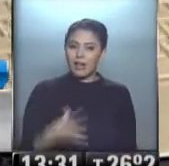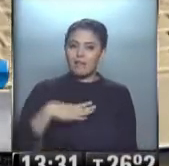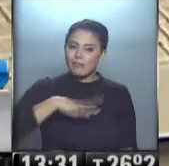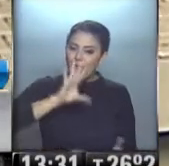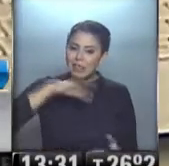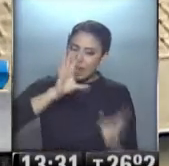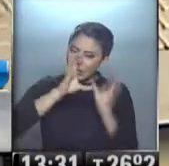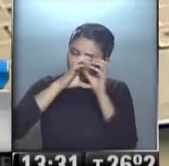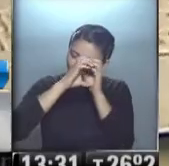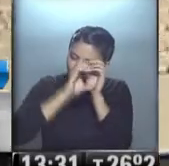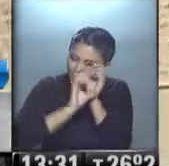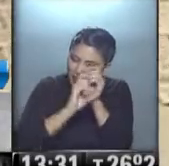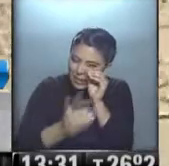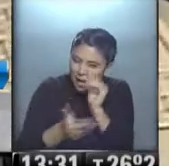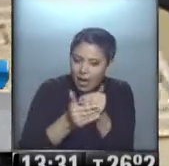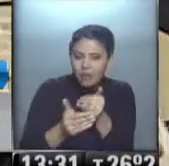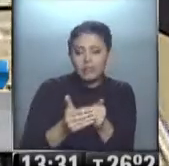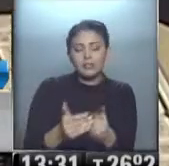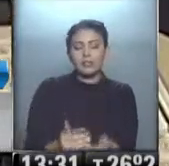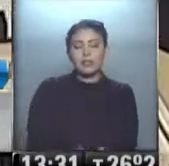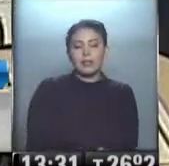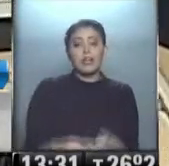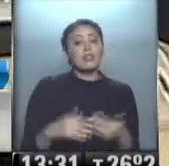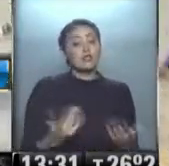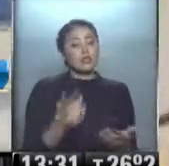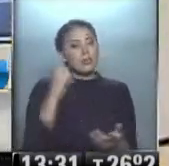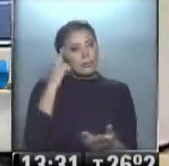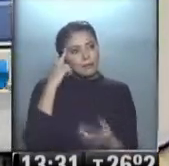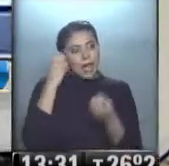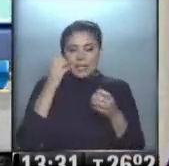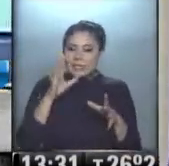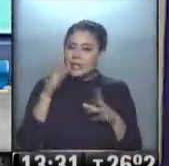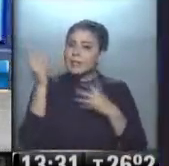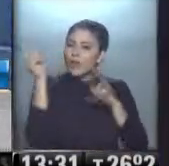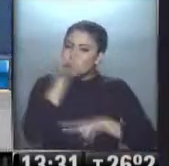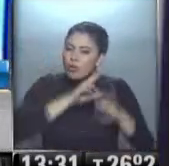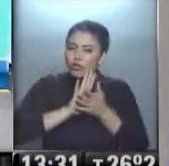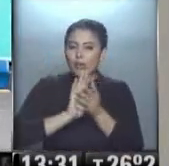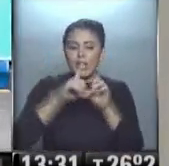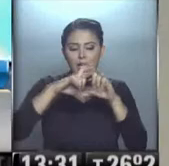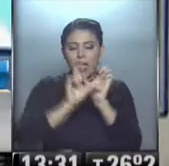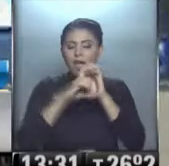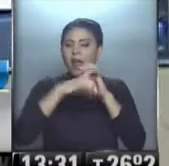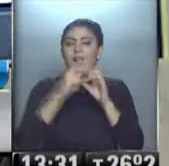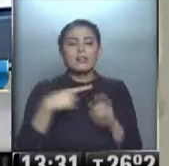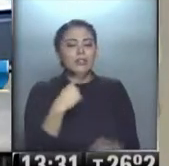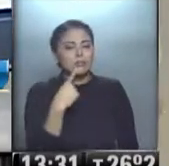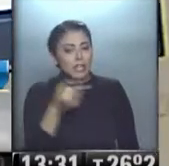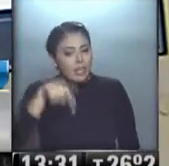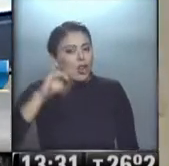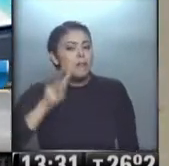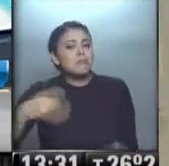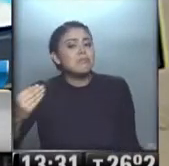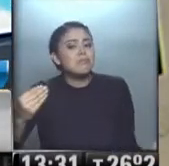mucho enfoque entonces lo que lo que empezamos a hacer es investigar sobre lentes y qué es lo que estamos viendo en este momento